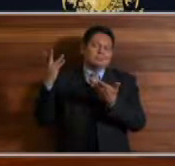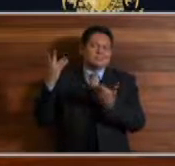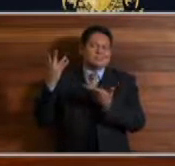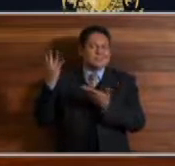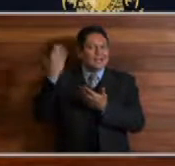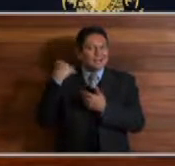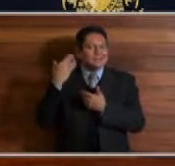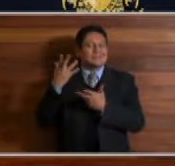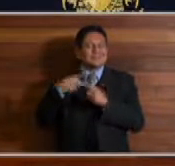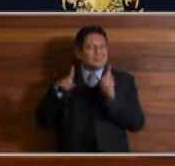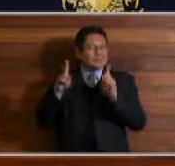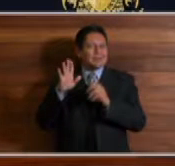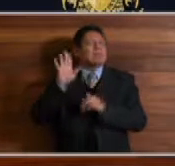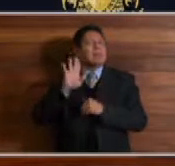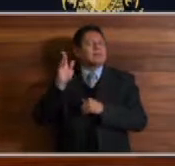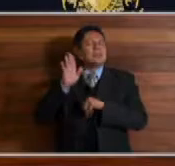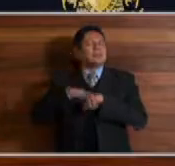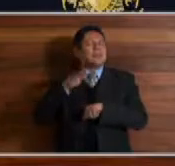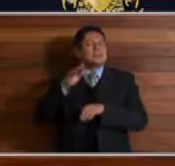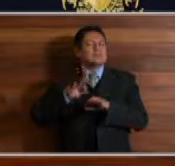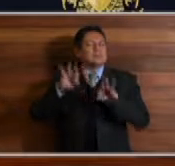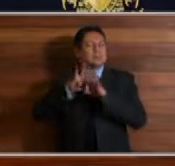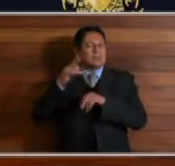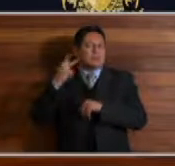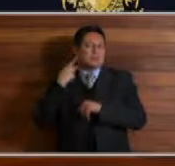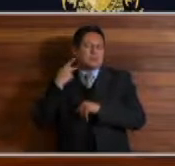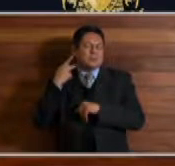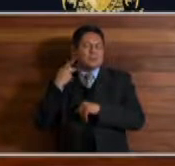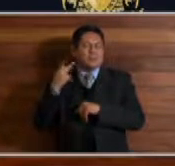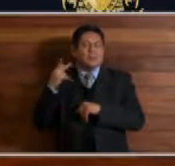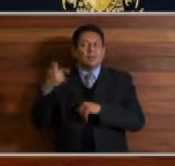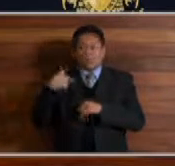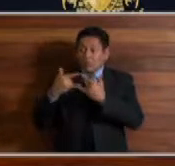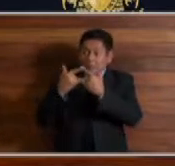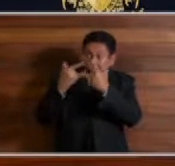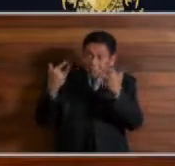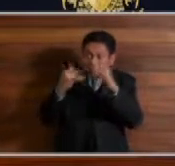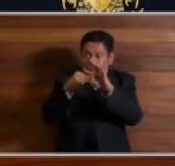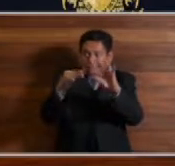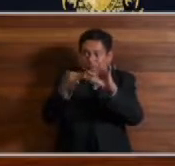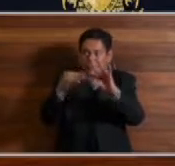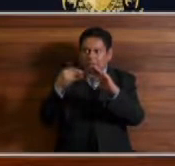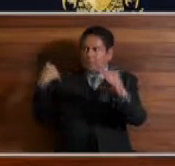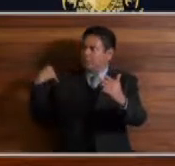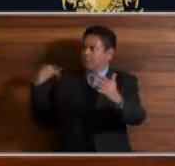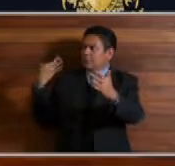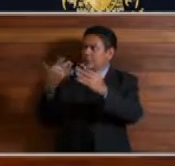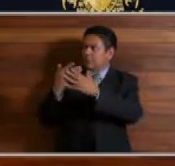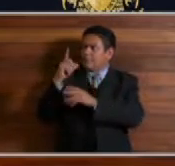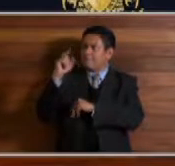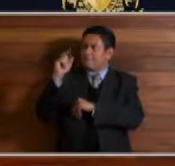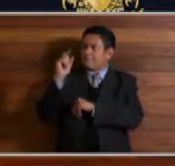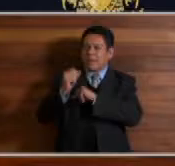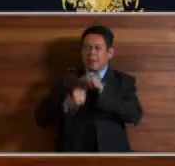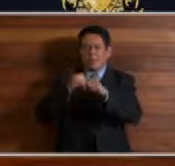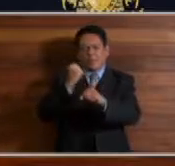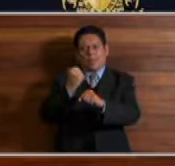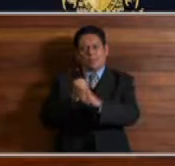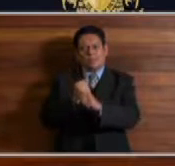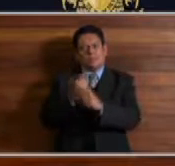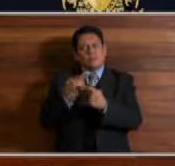contando esta anécdota, me alegro de participar ahora, que 20 años después se consideró que los